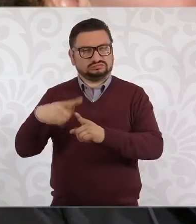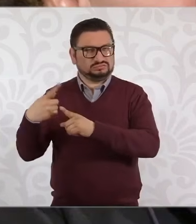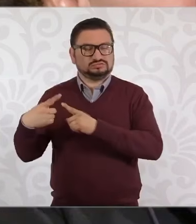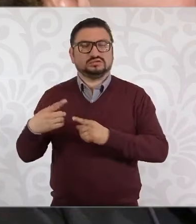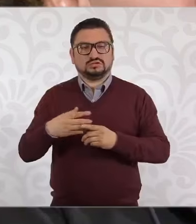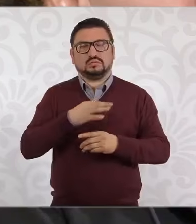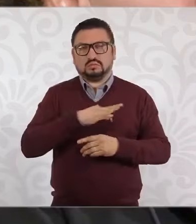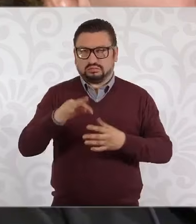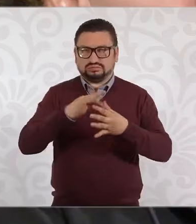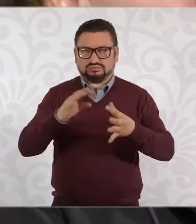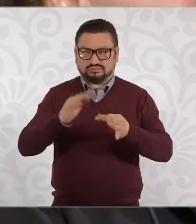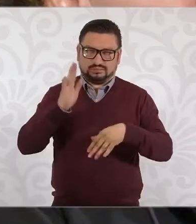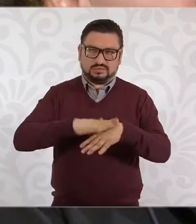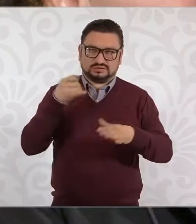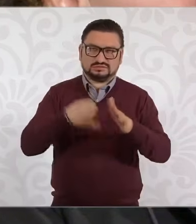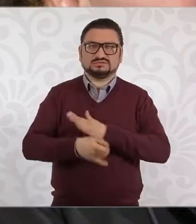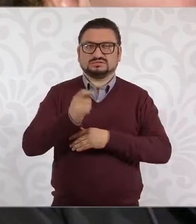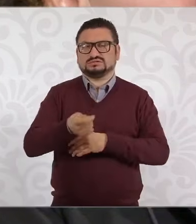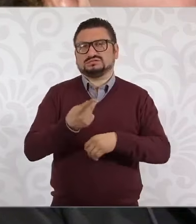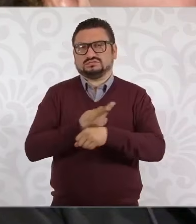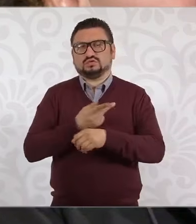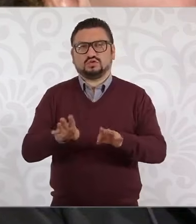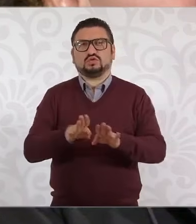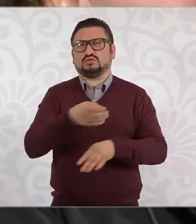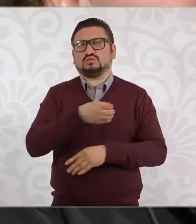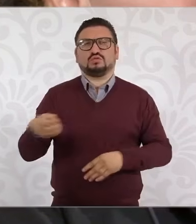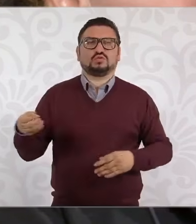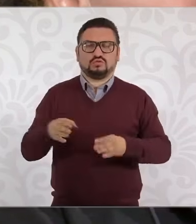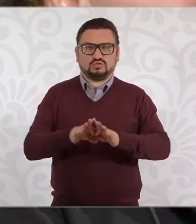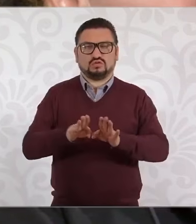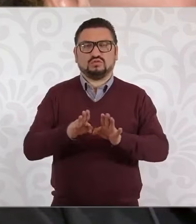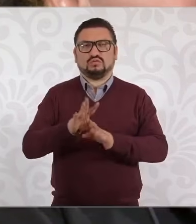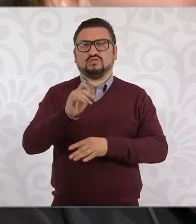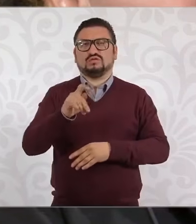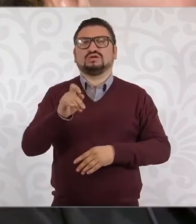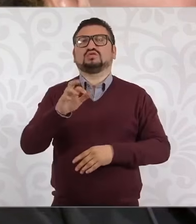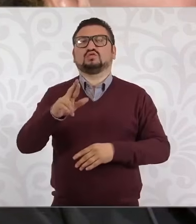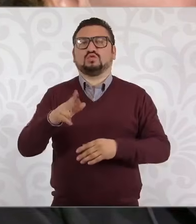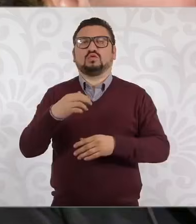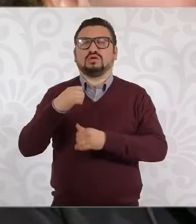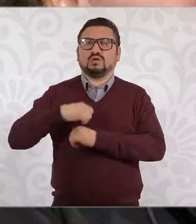nos pudiera ampliar un poco más cómo quedó esta nueva forma en la que operaría Fonatur y cómo garantizar